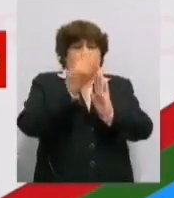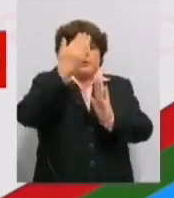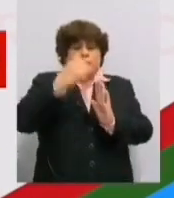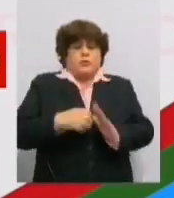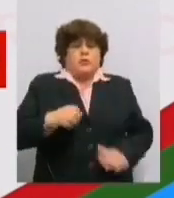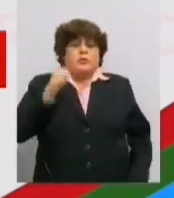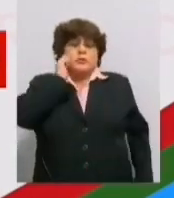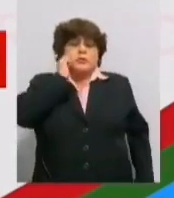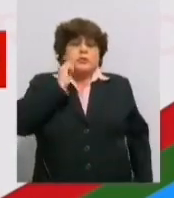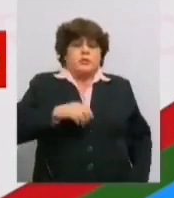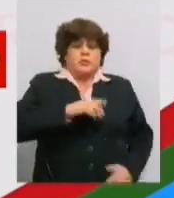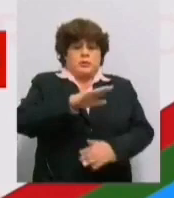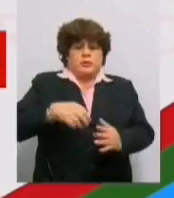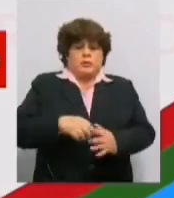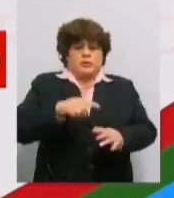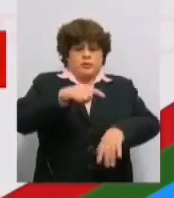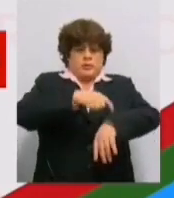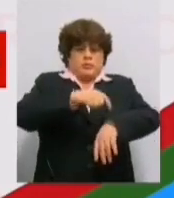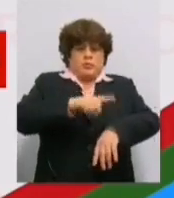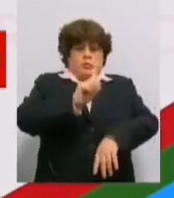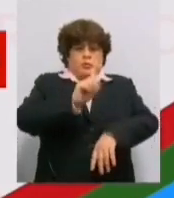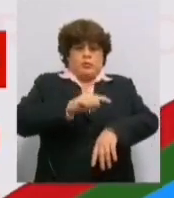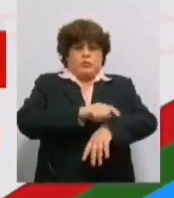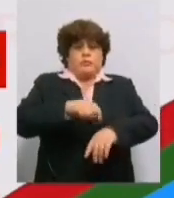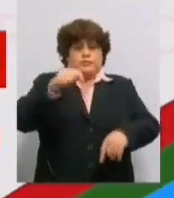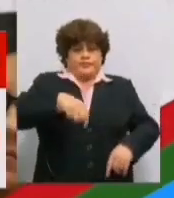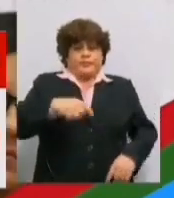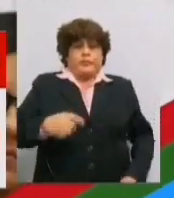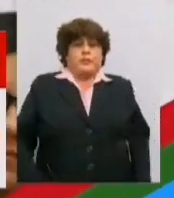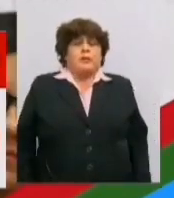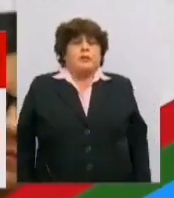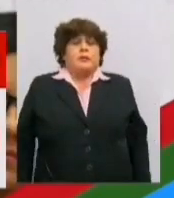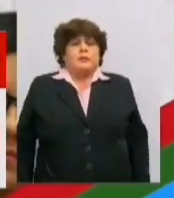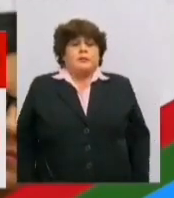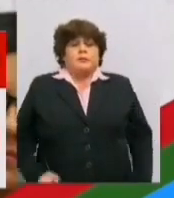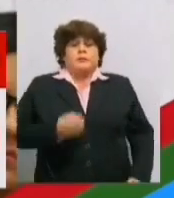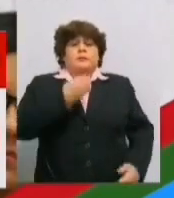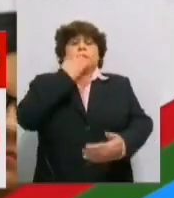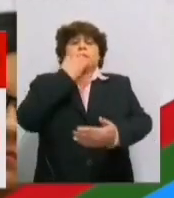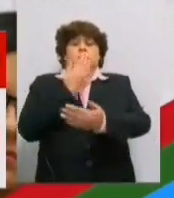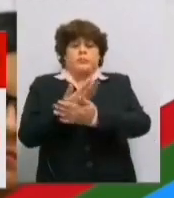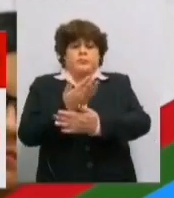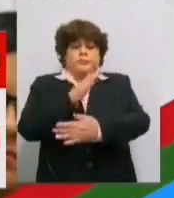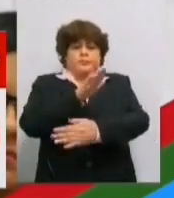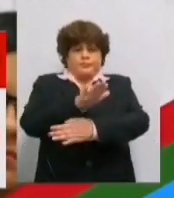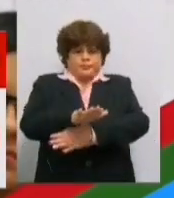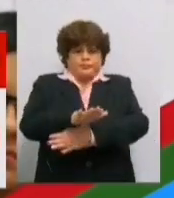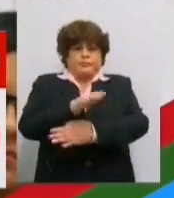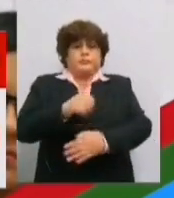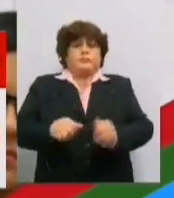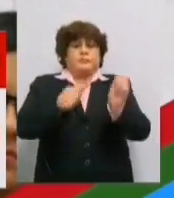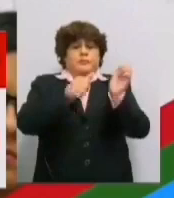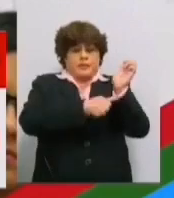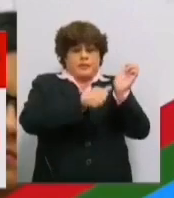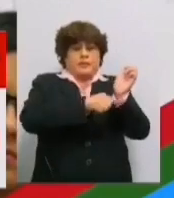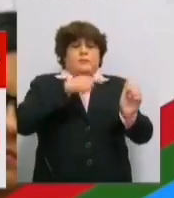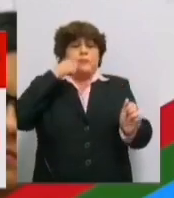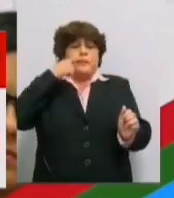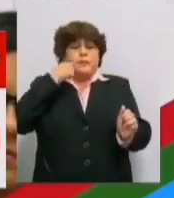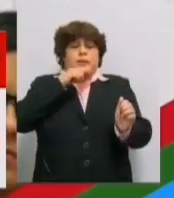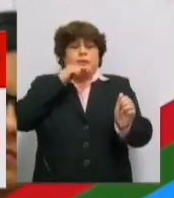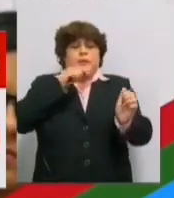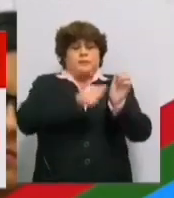Peralta quien cuenta con un minuto desde ahora Buenas tardes hermanas y